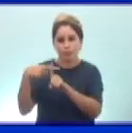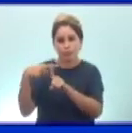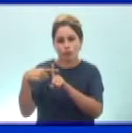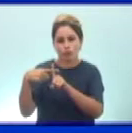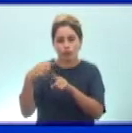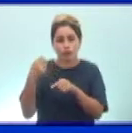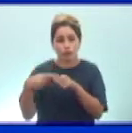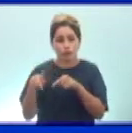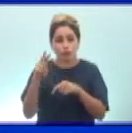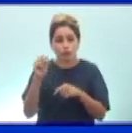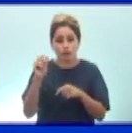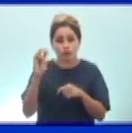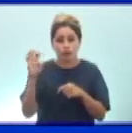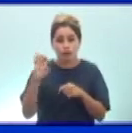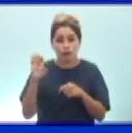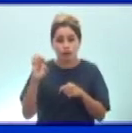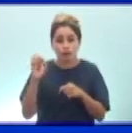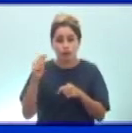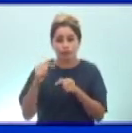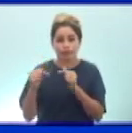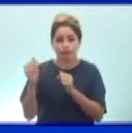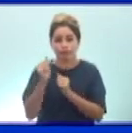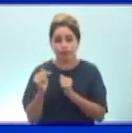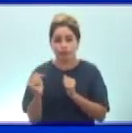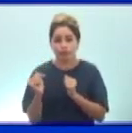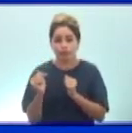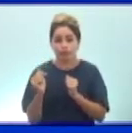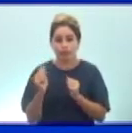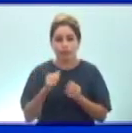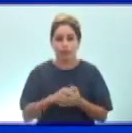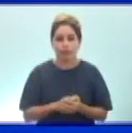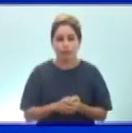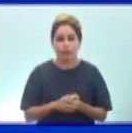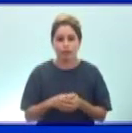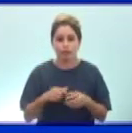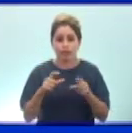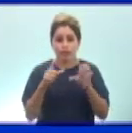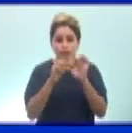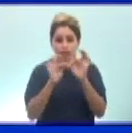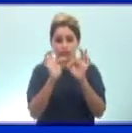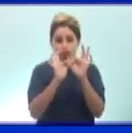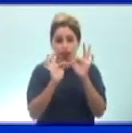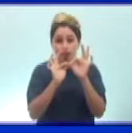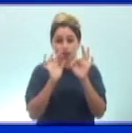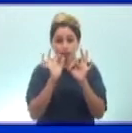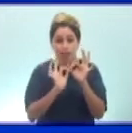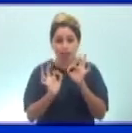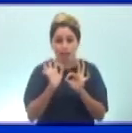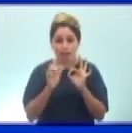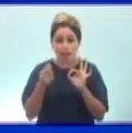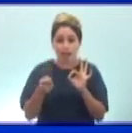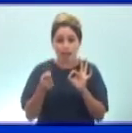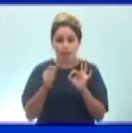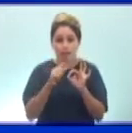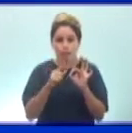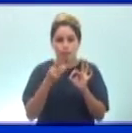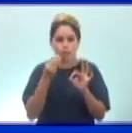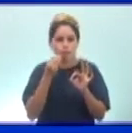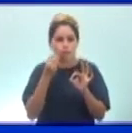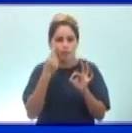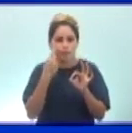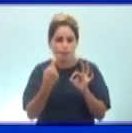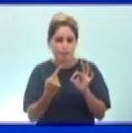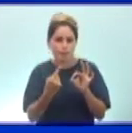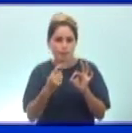neutrones presentan una carga neutra. También estamos hablando que alrededor de ese núcleo del átomo se presenta una nube electrónica donde